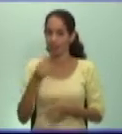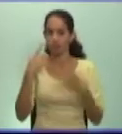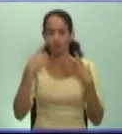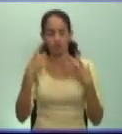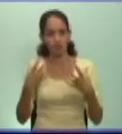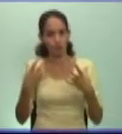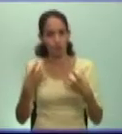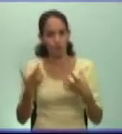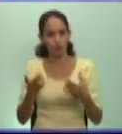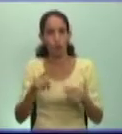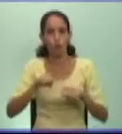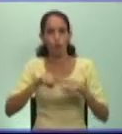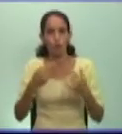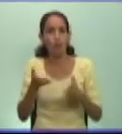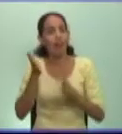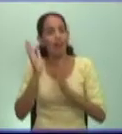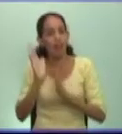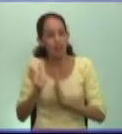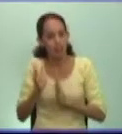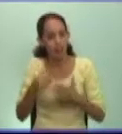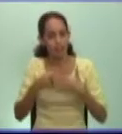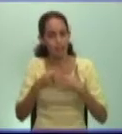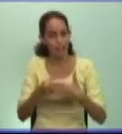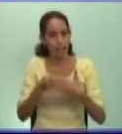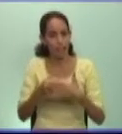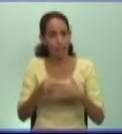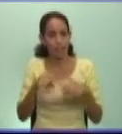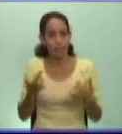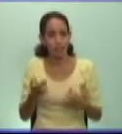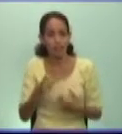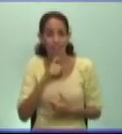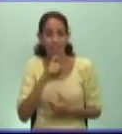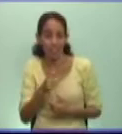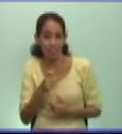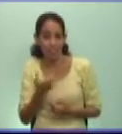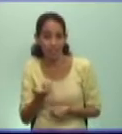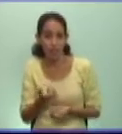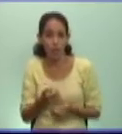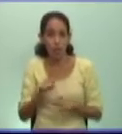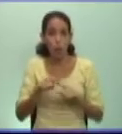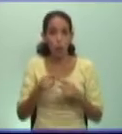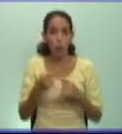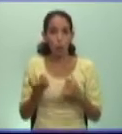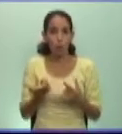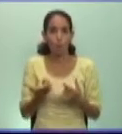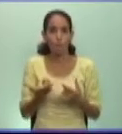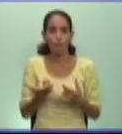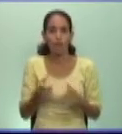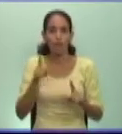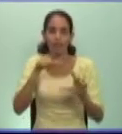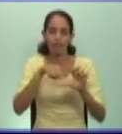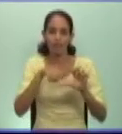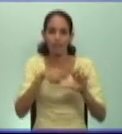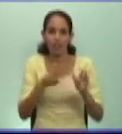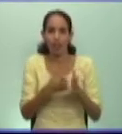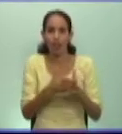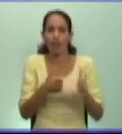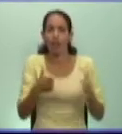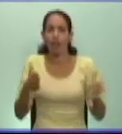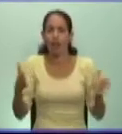ayuda a sistematizar algo que nos es muy difícil, porque como es un contenido tan amplio, donde trabajaron